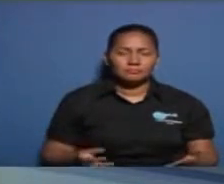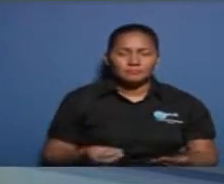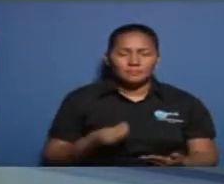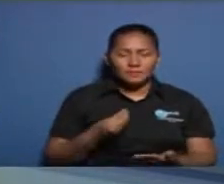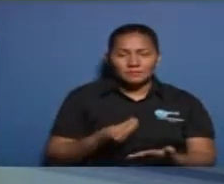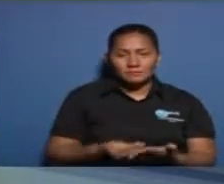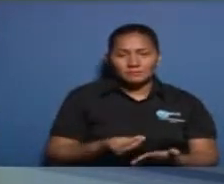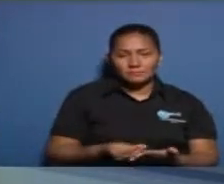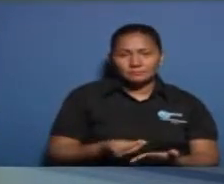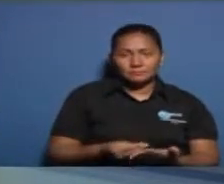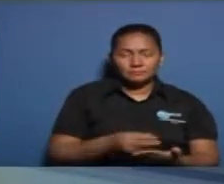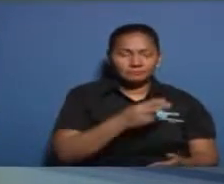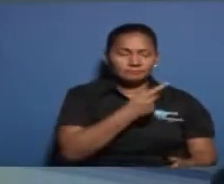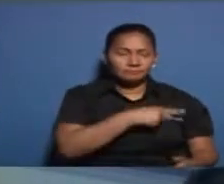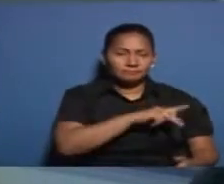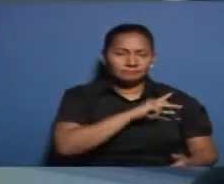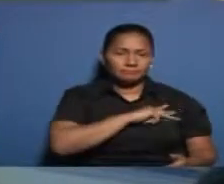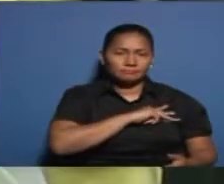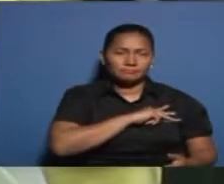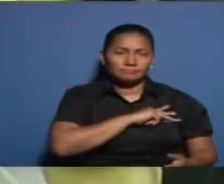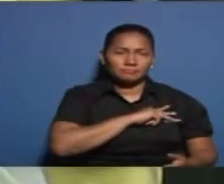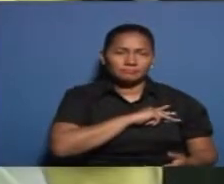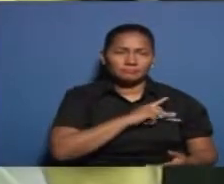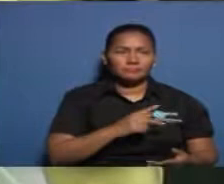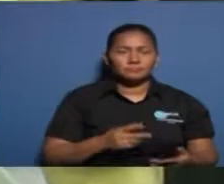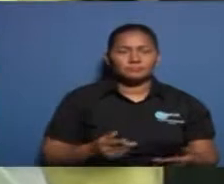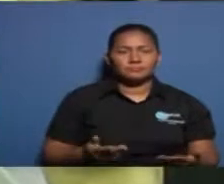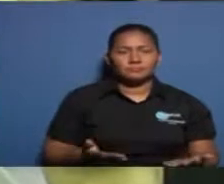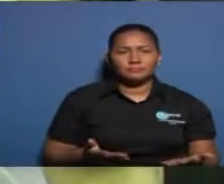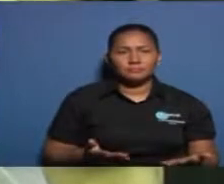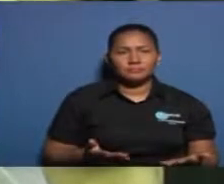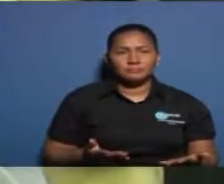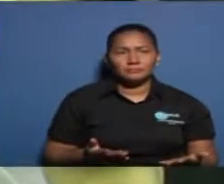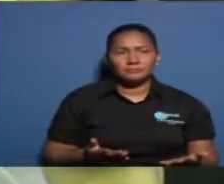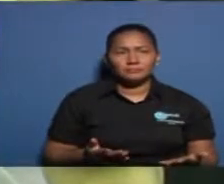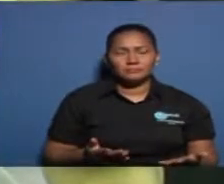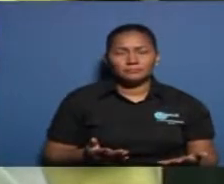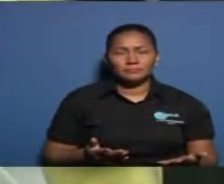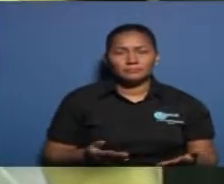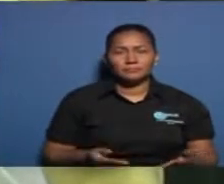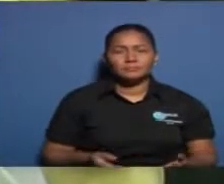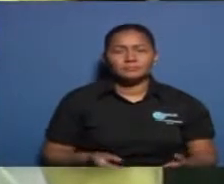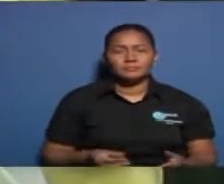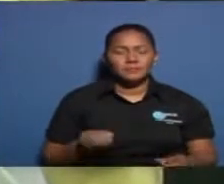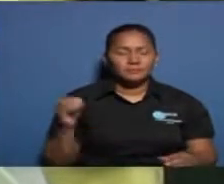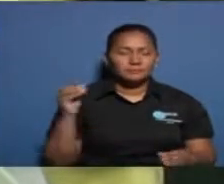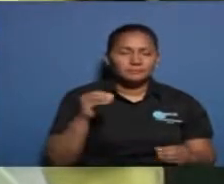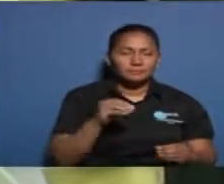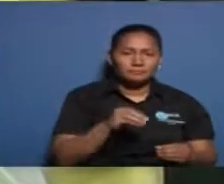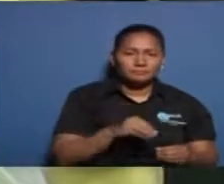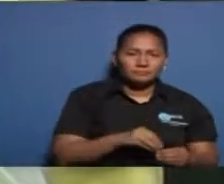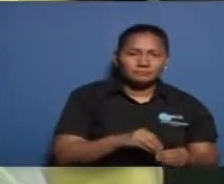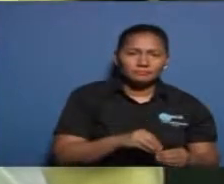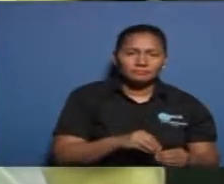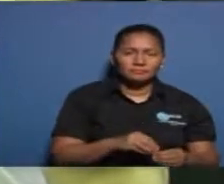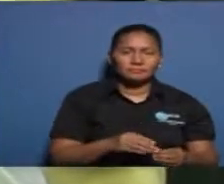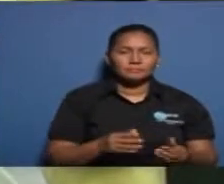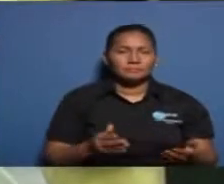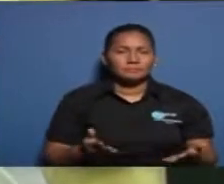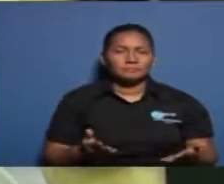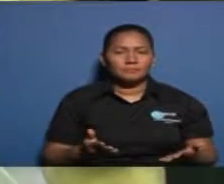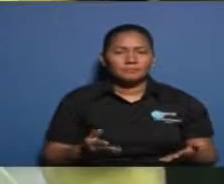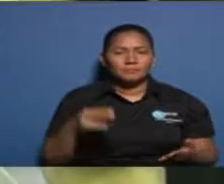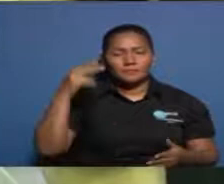autonomía personal excelente envió a adicionaría algo y creo que es importante destacar esto en